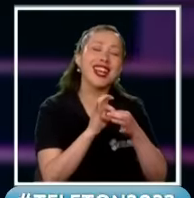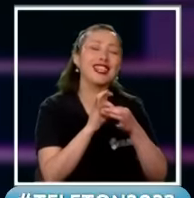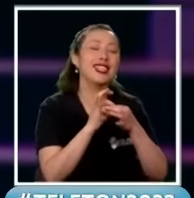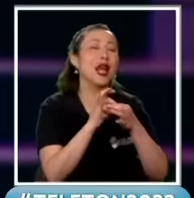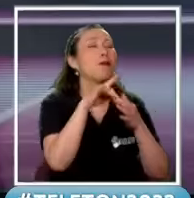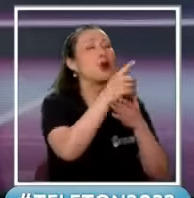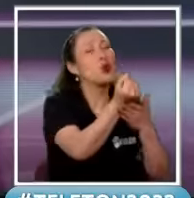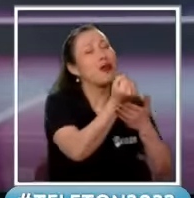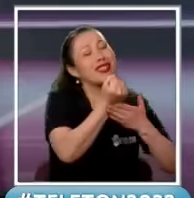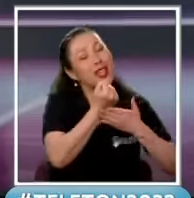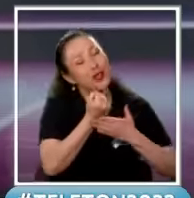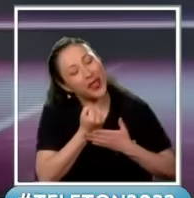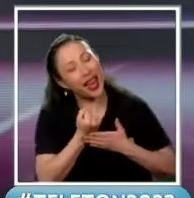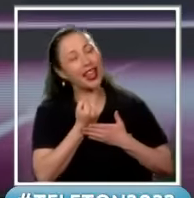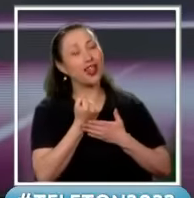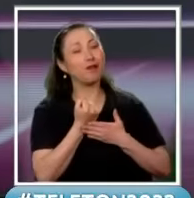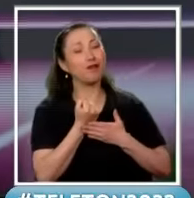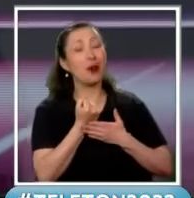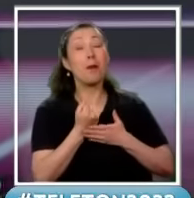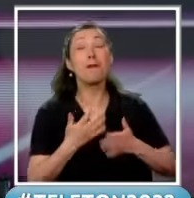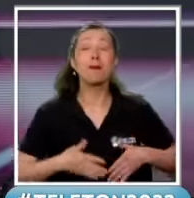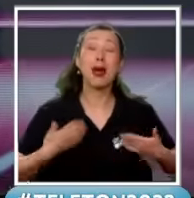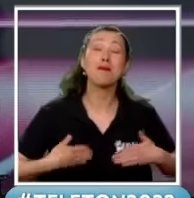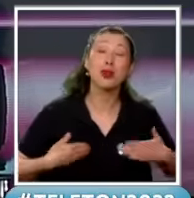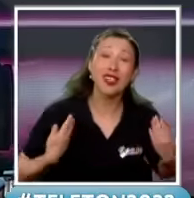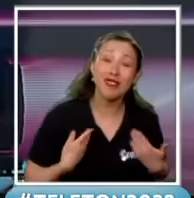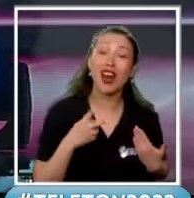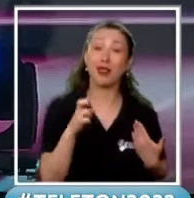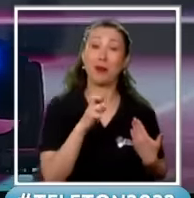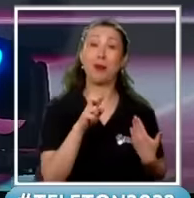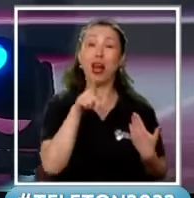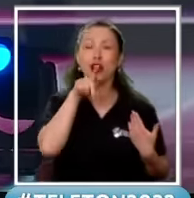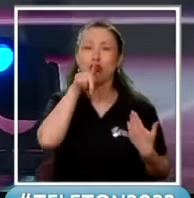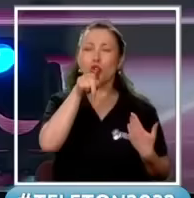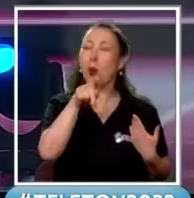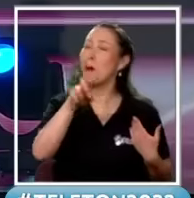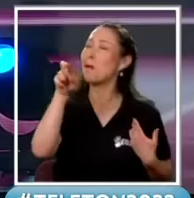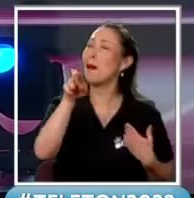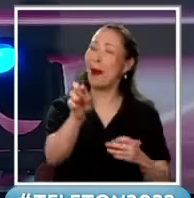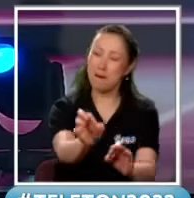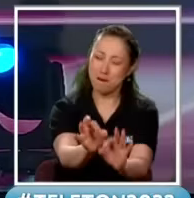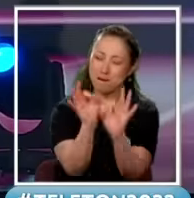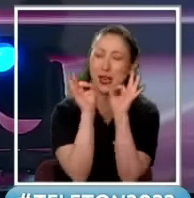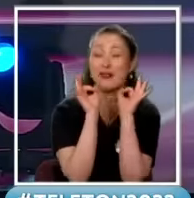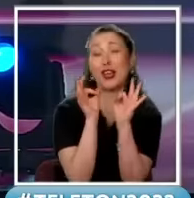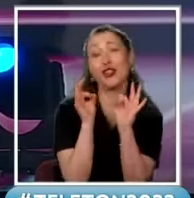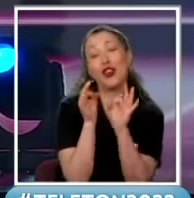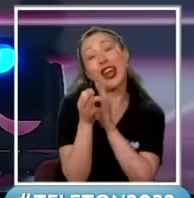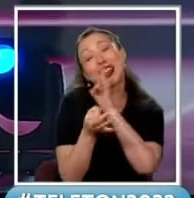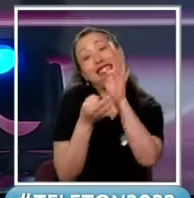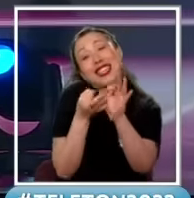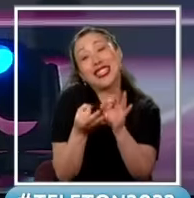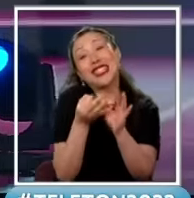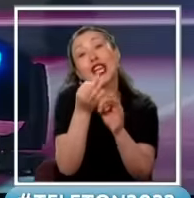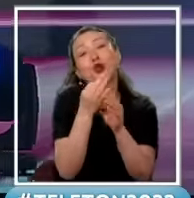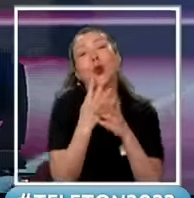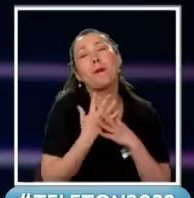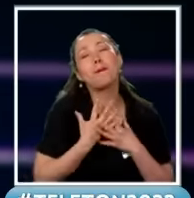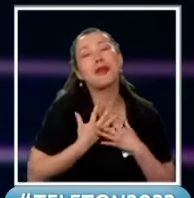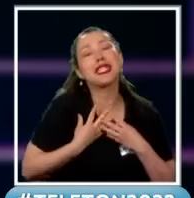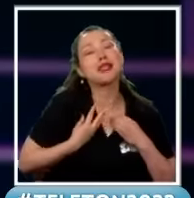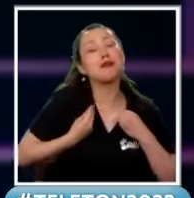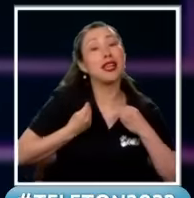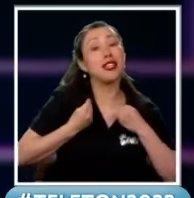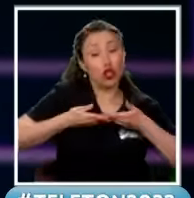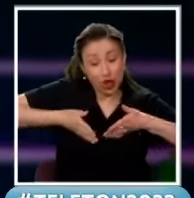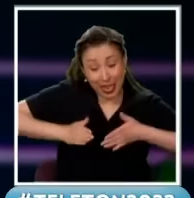me has ayudado. Me has motivado. Eres un excelente papá y quería decirte que me inspiras y si volviera